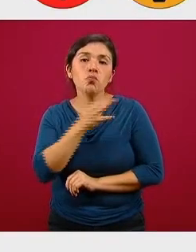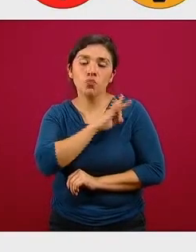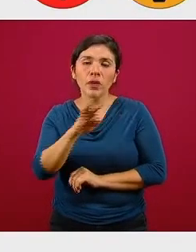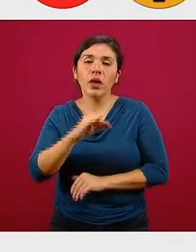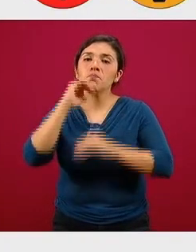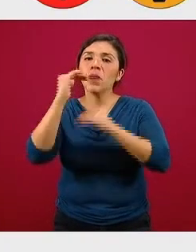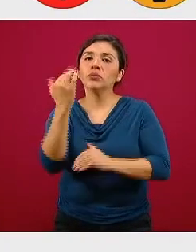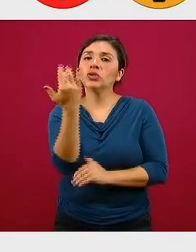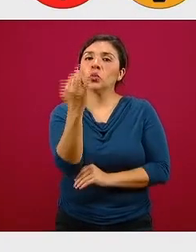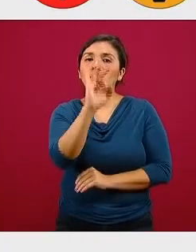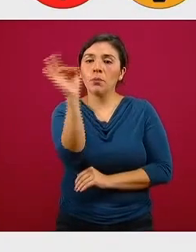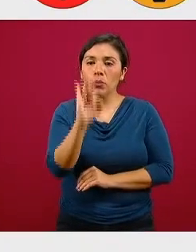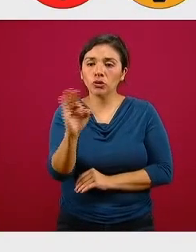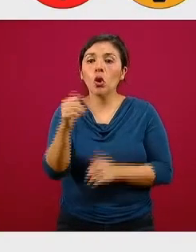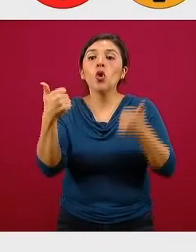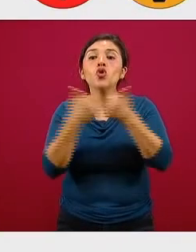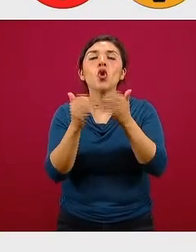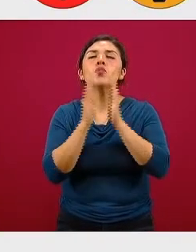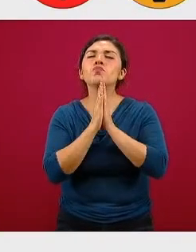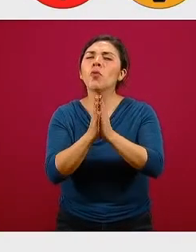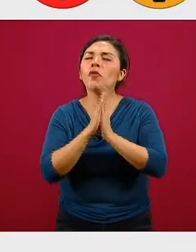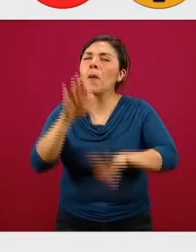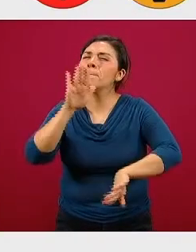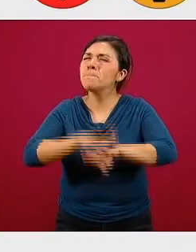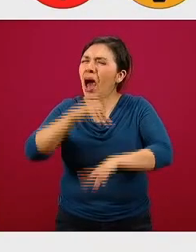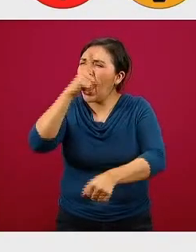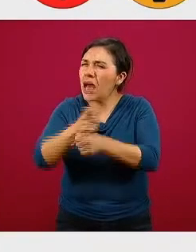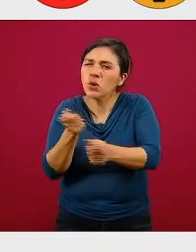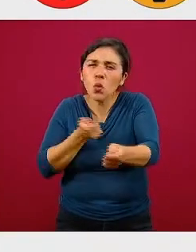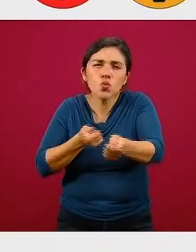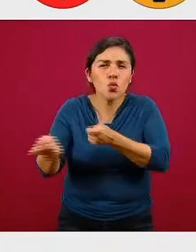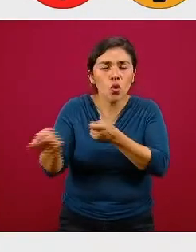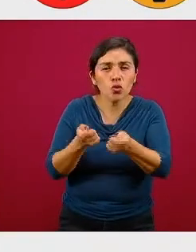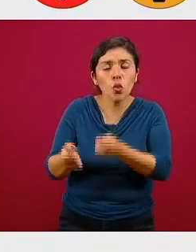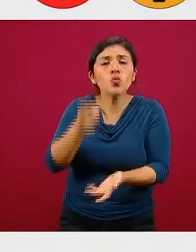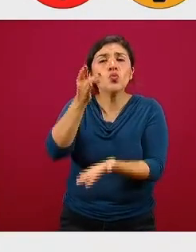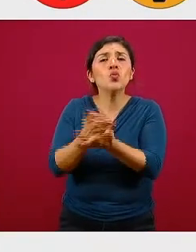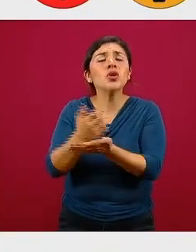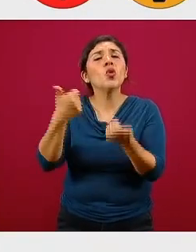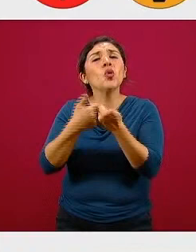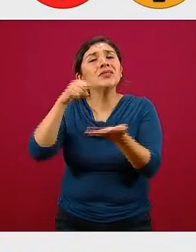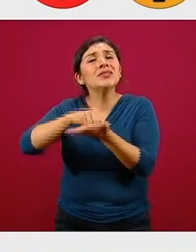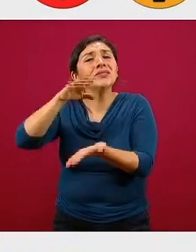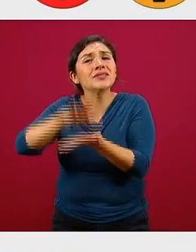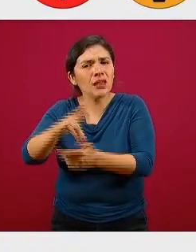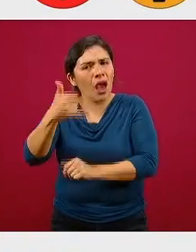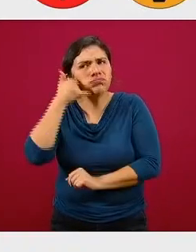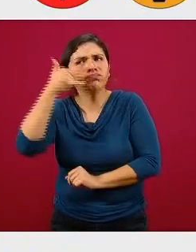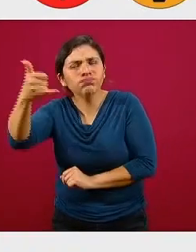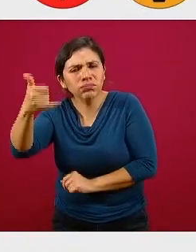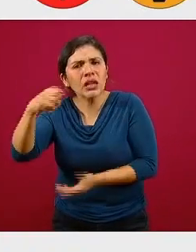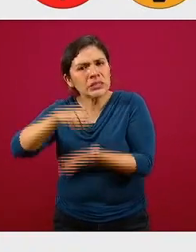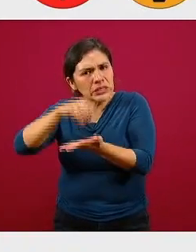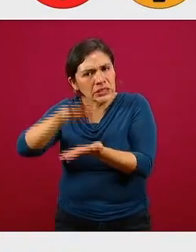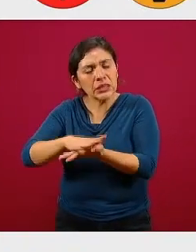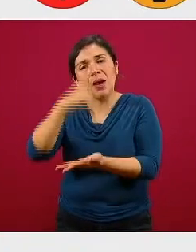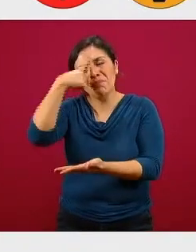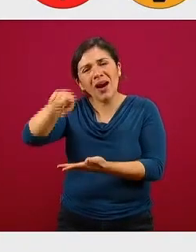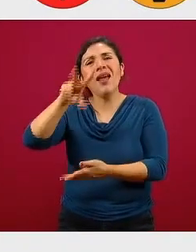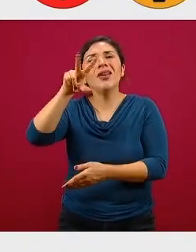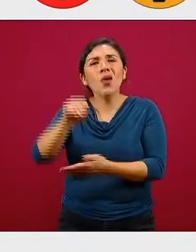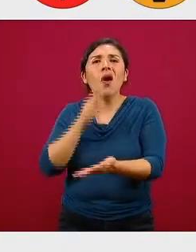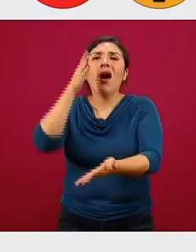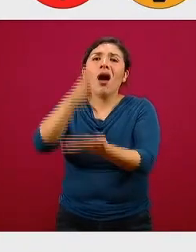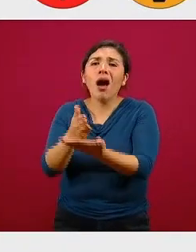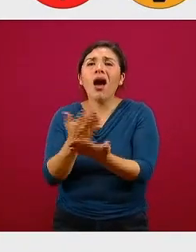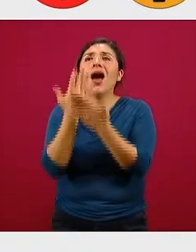semáforo naranja. Y por favor, para tener mayor control, solo con citas, llamen, hagan una cita y así evitamos